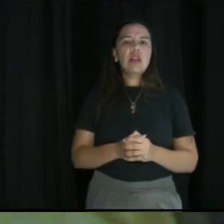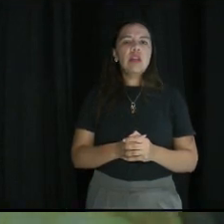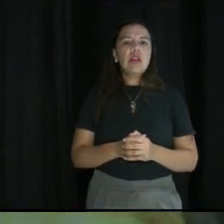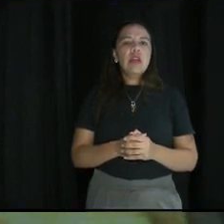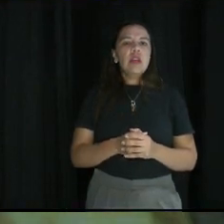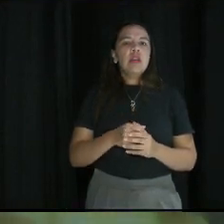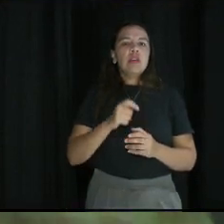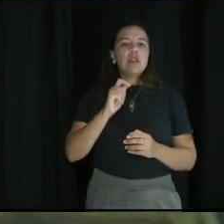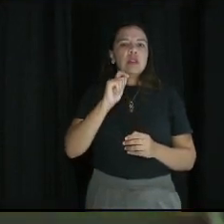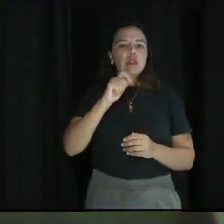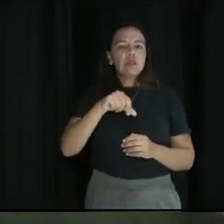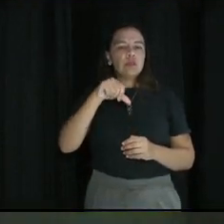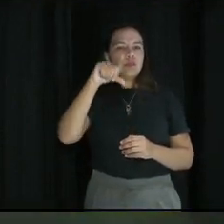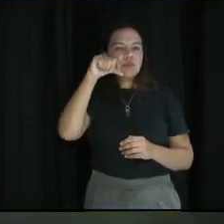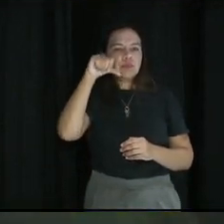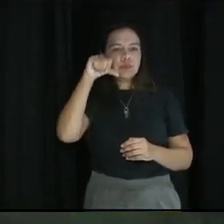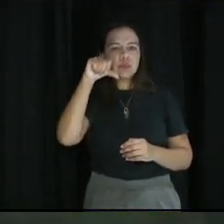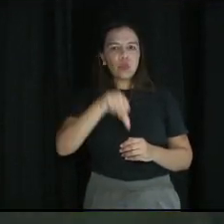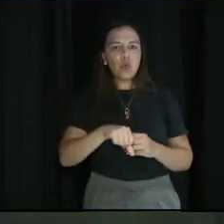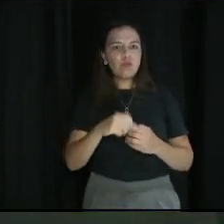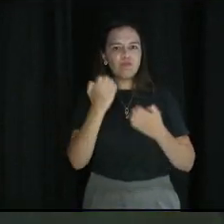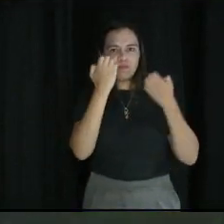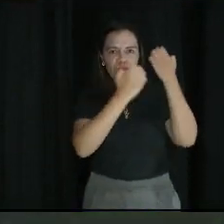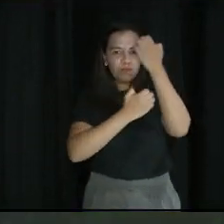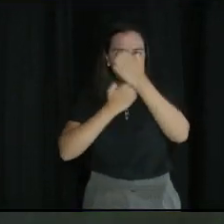una contención inmediata para revisarlo,